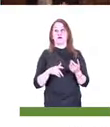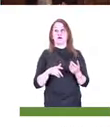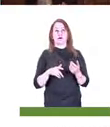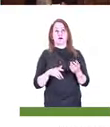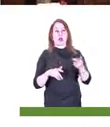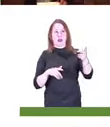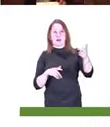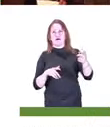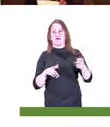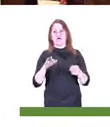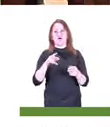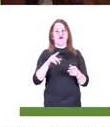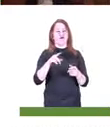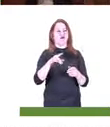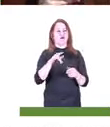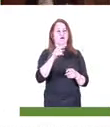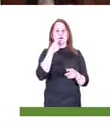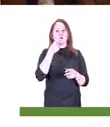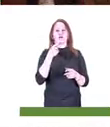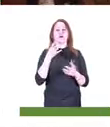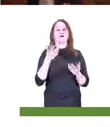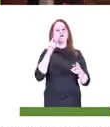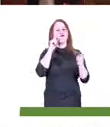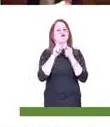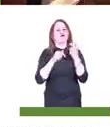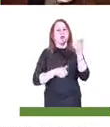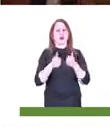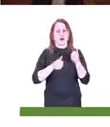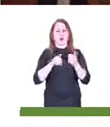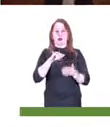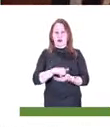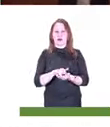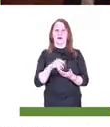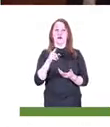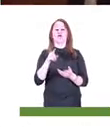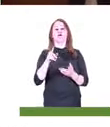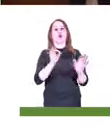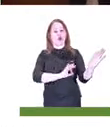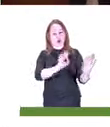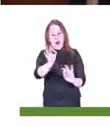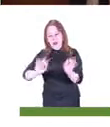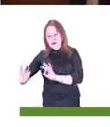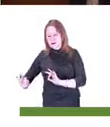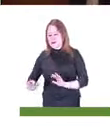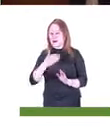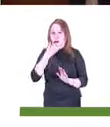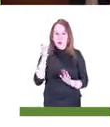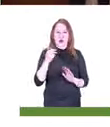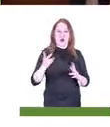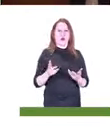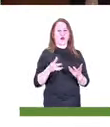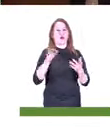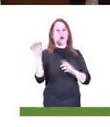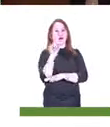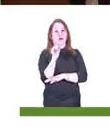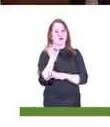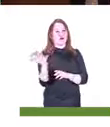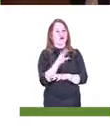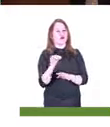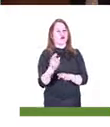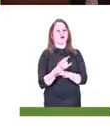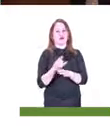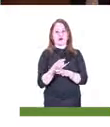pago. El objetivo precisamente es ese, poder organizar de mejor forma a todos los vehículos que necesitan utilizar